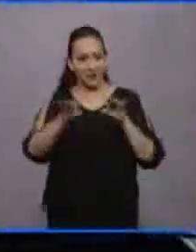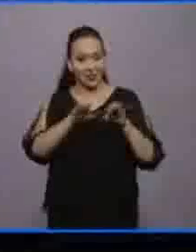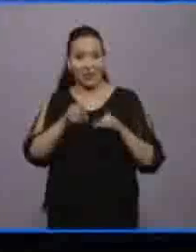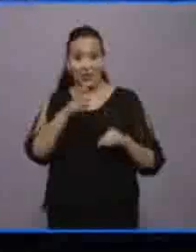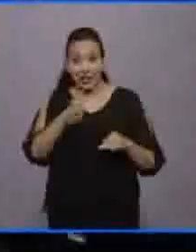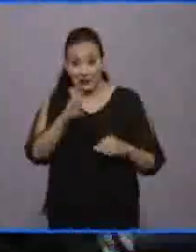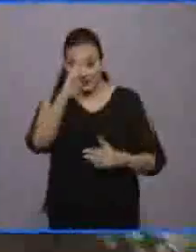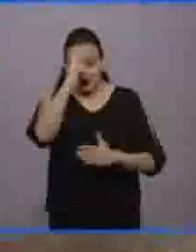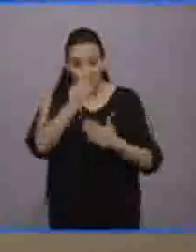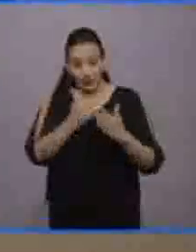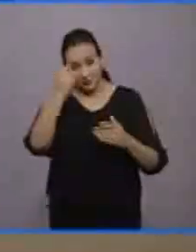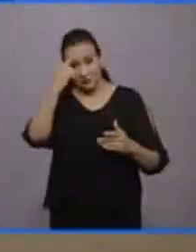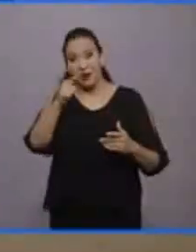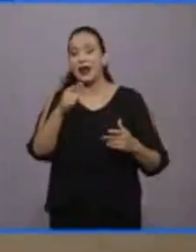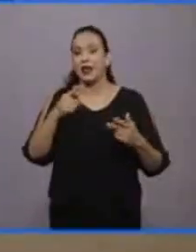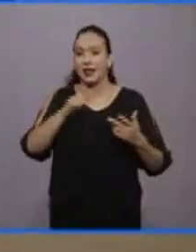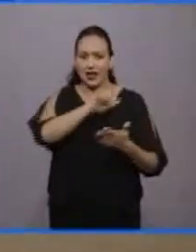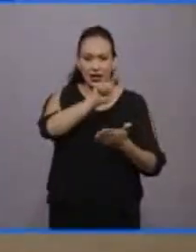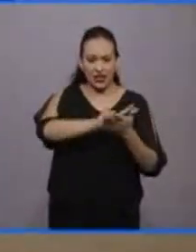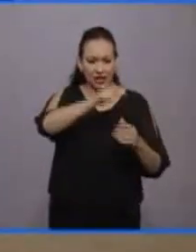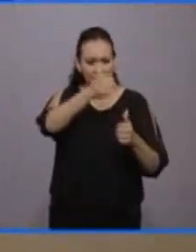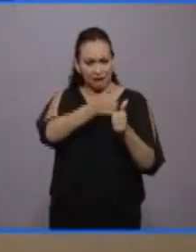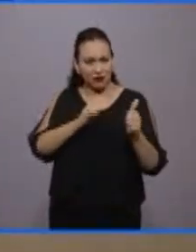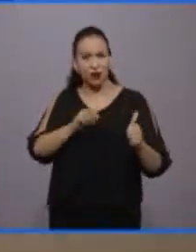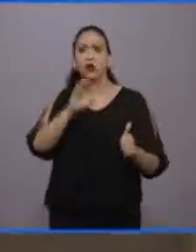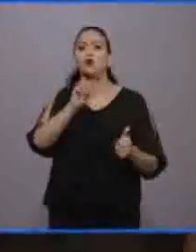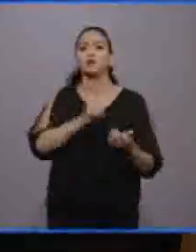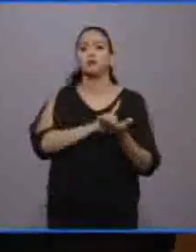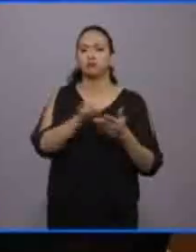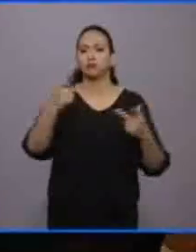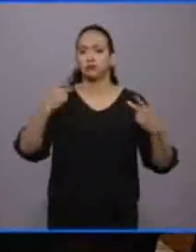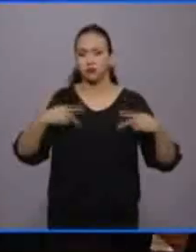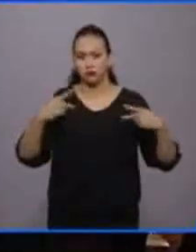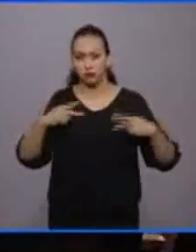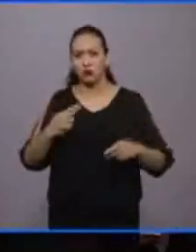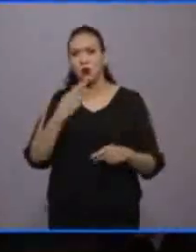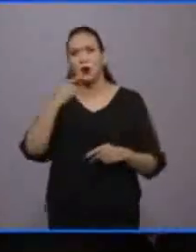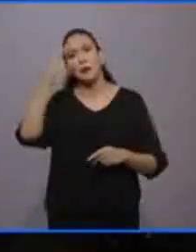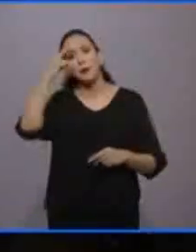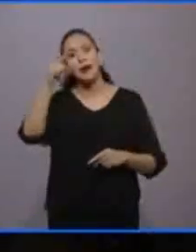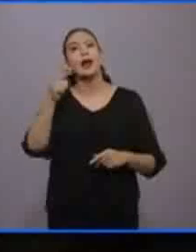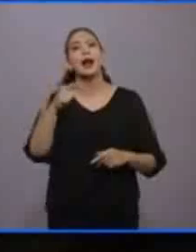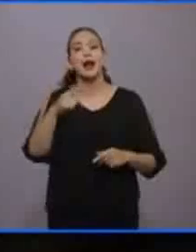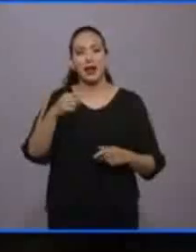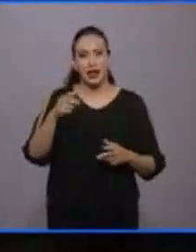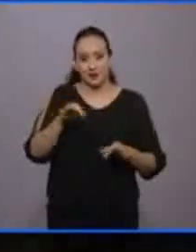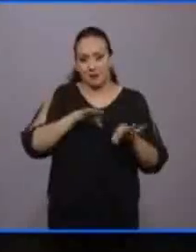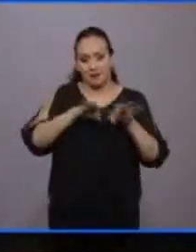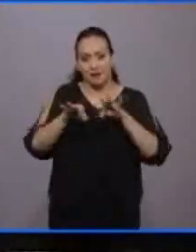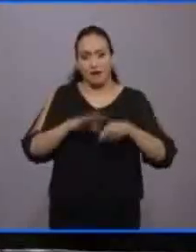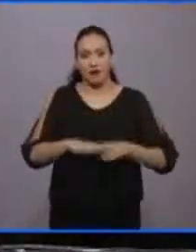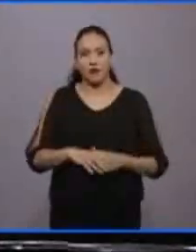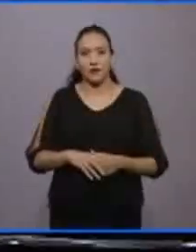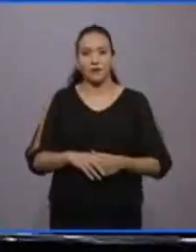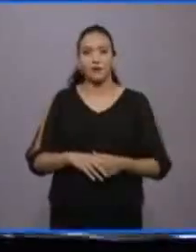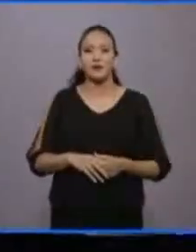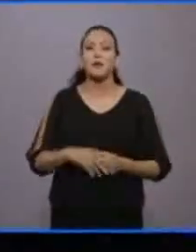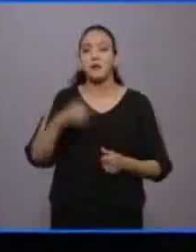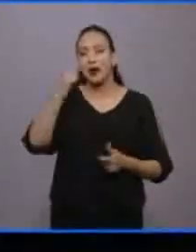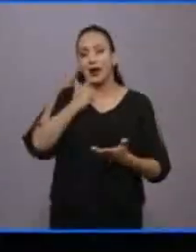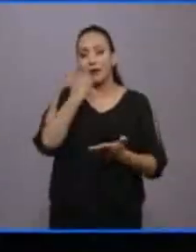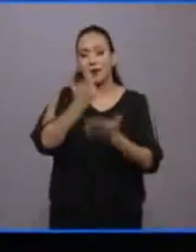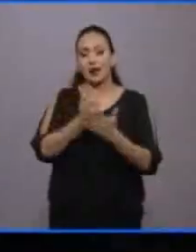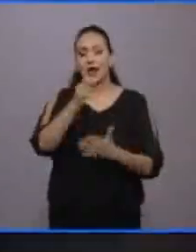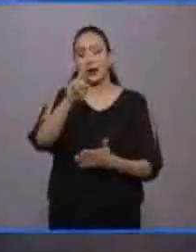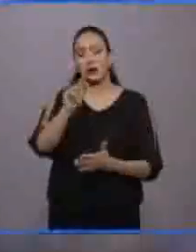de irretroactividad de la ley ni el derecho de participación de las utilidades en la fuente de trabajo. La sala explicó que la norma